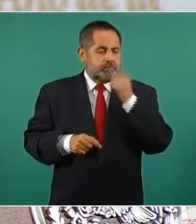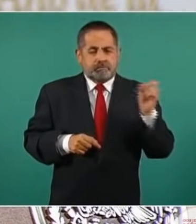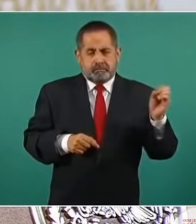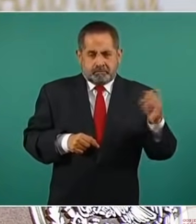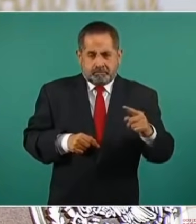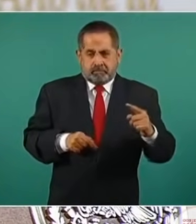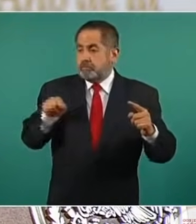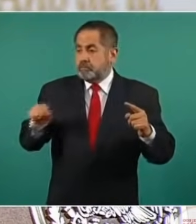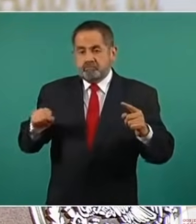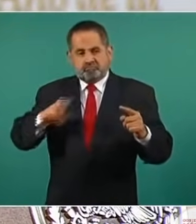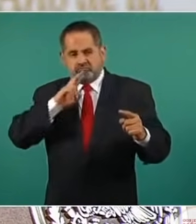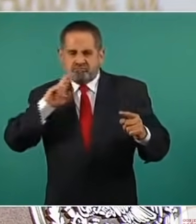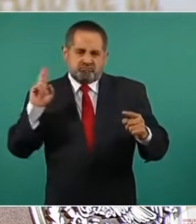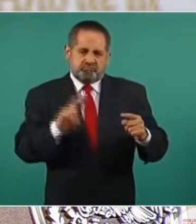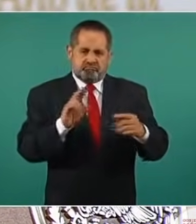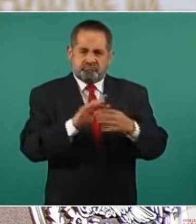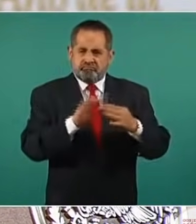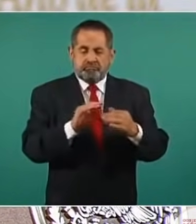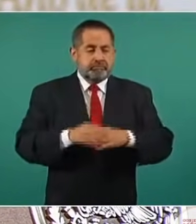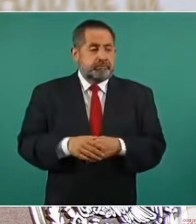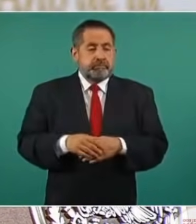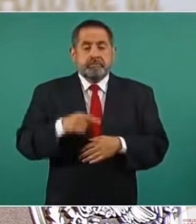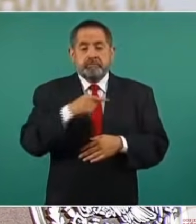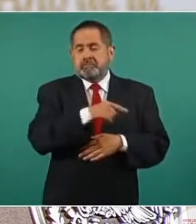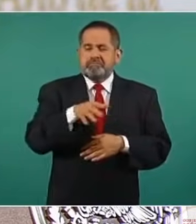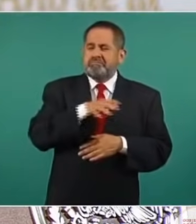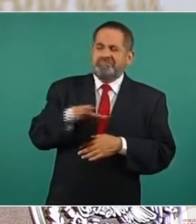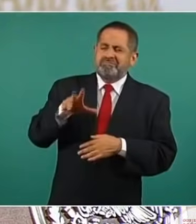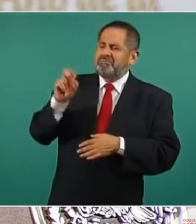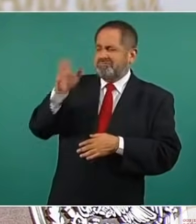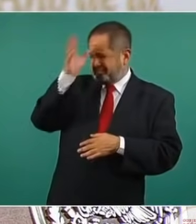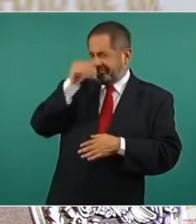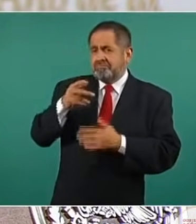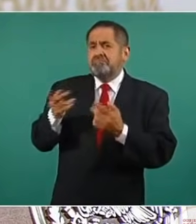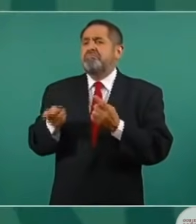sobre un artículo en donde él niega lo de la consulta.